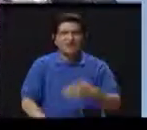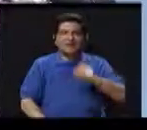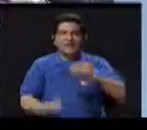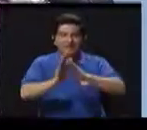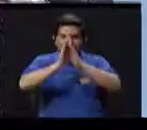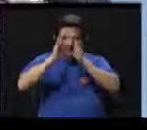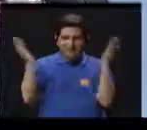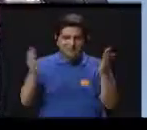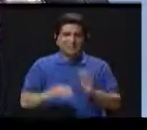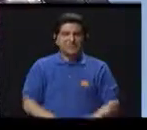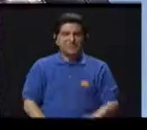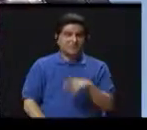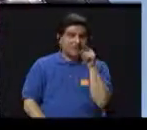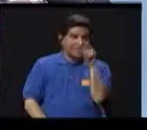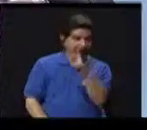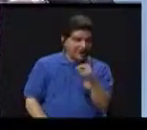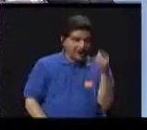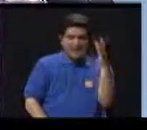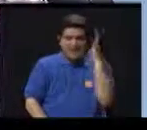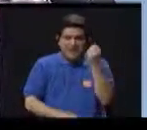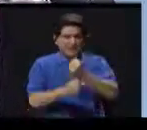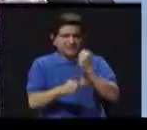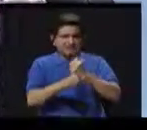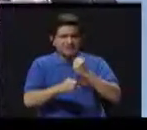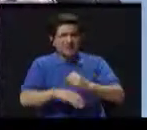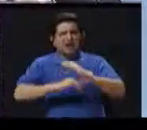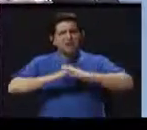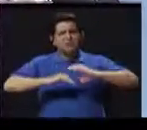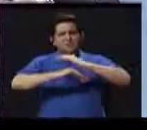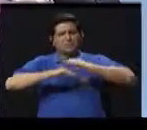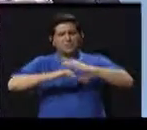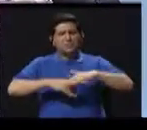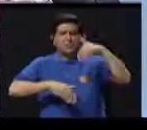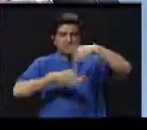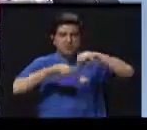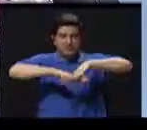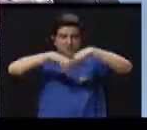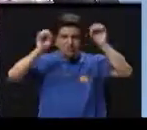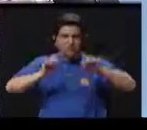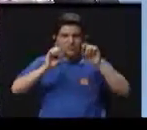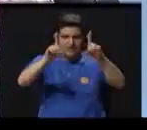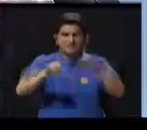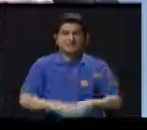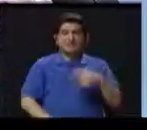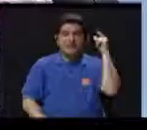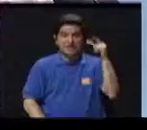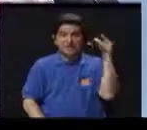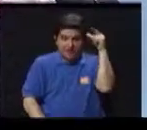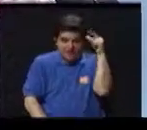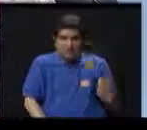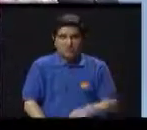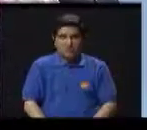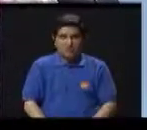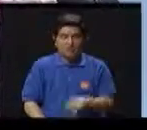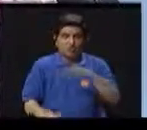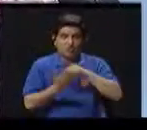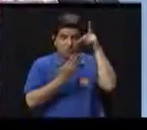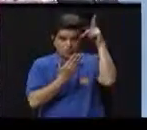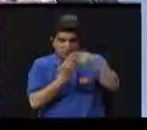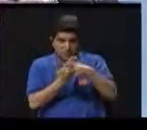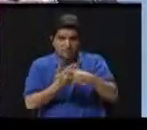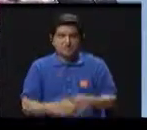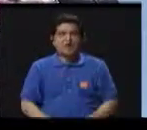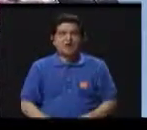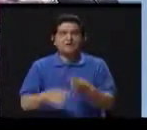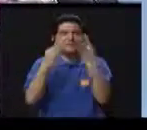tuvo la apertura para que estas muchachas trabajaran a gusto dentro del sistema educativo. Y por supuesto, con